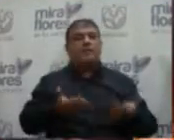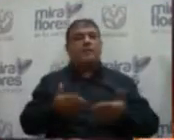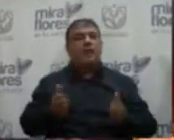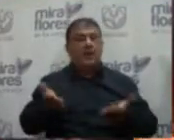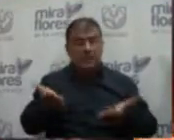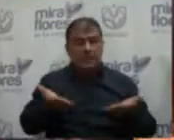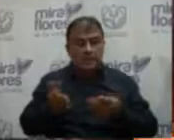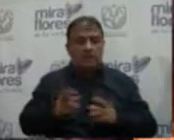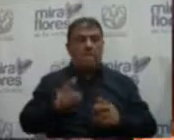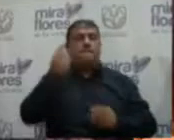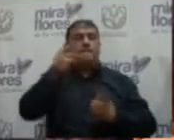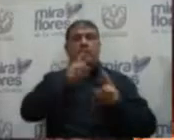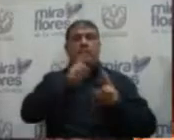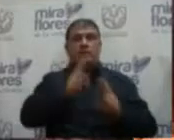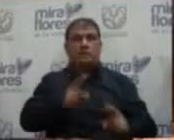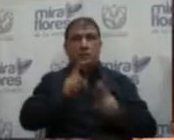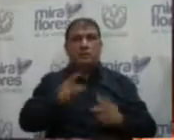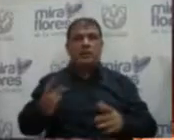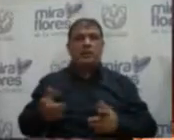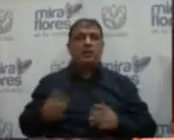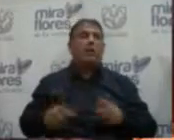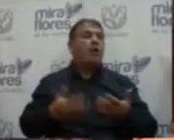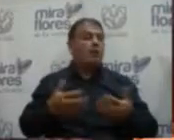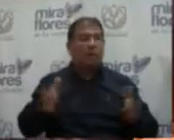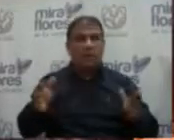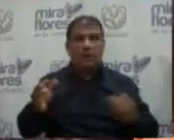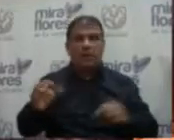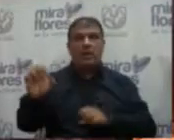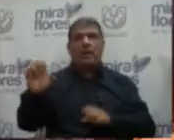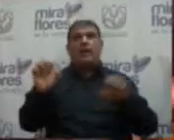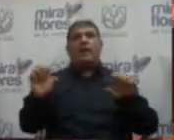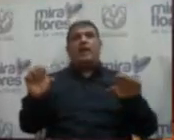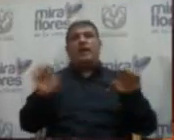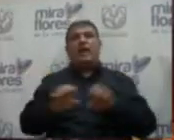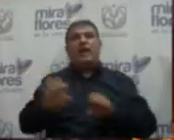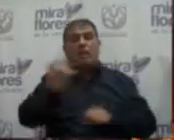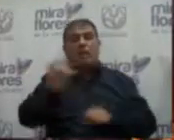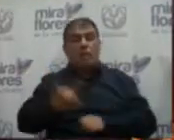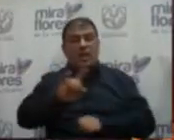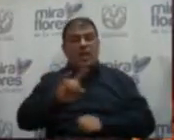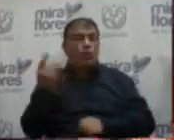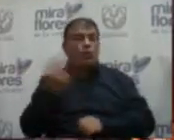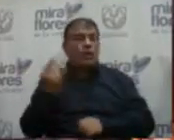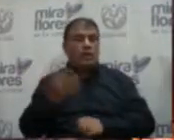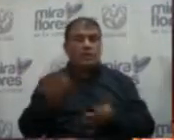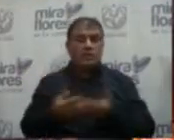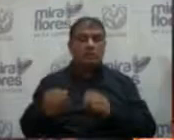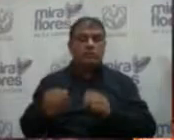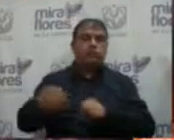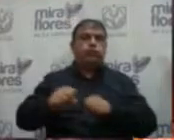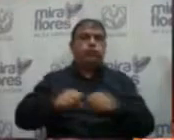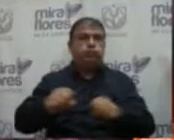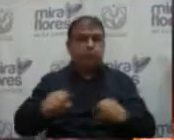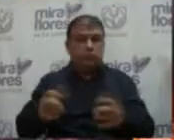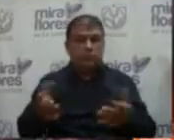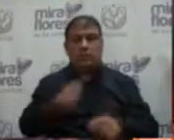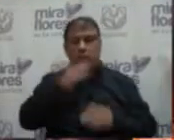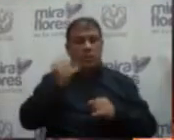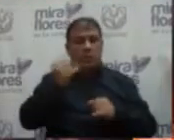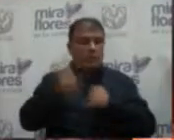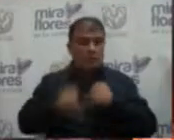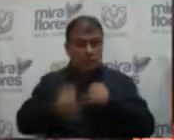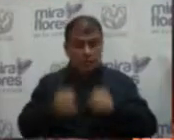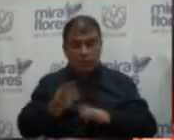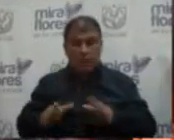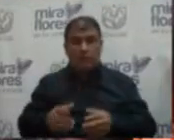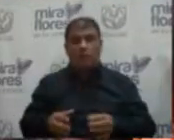población como primera respuesta ante una situación de emergencia o de desastre natural. Estamos terminando